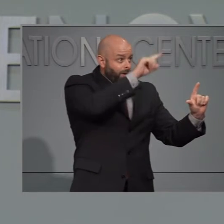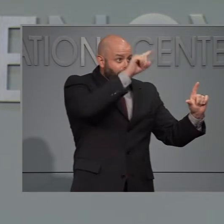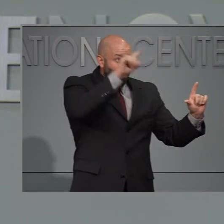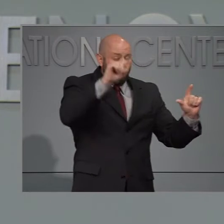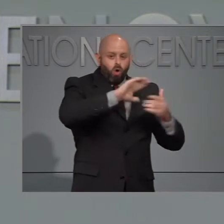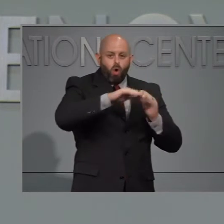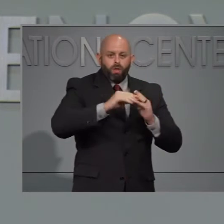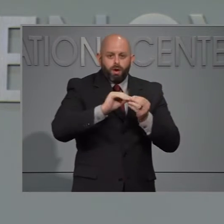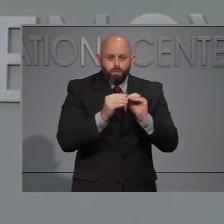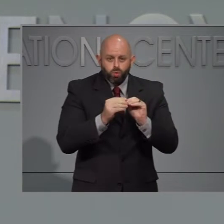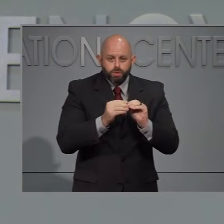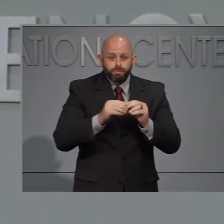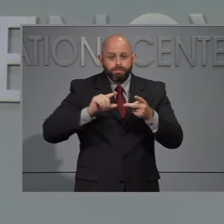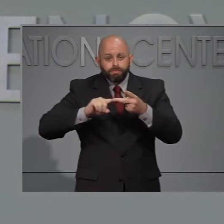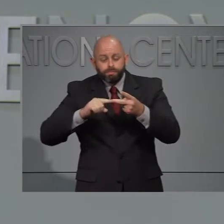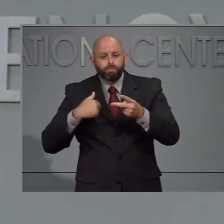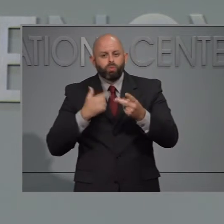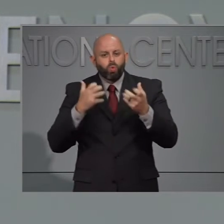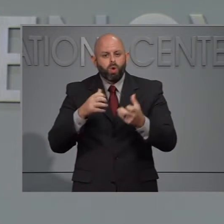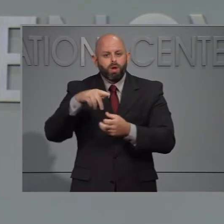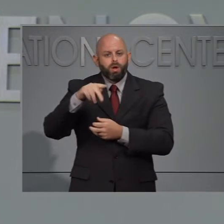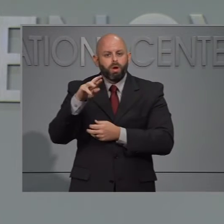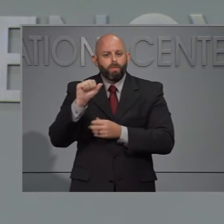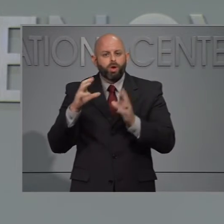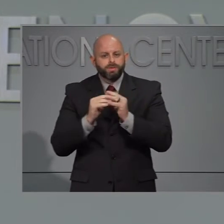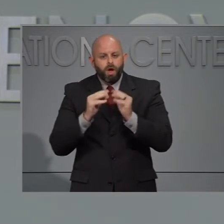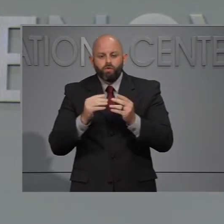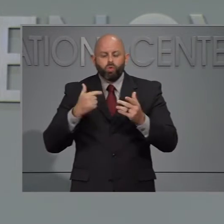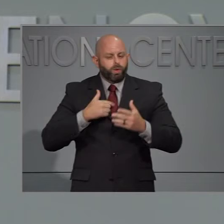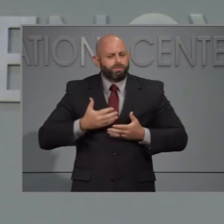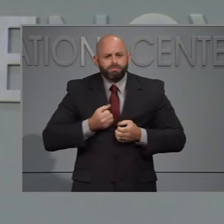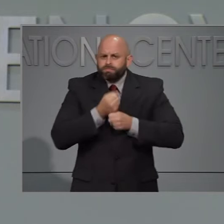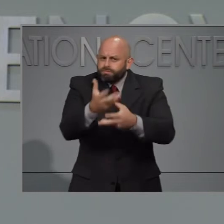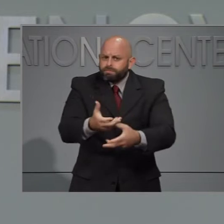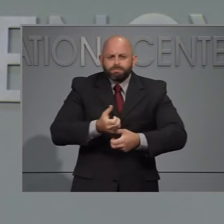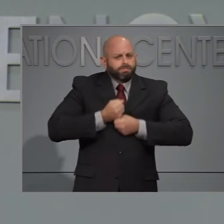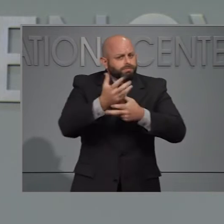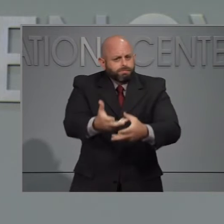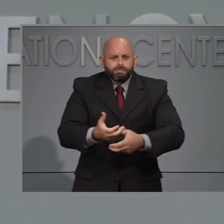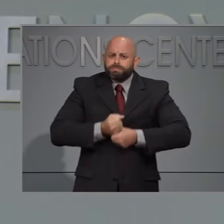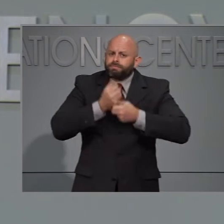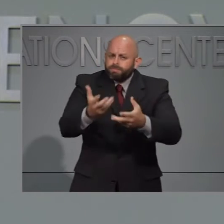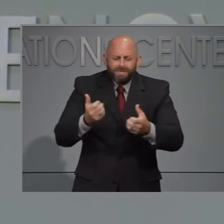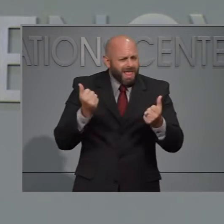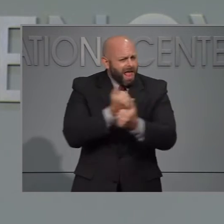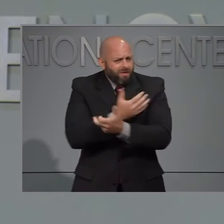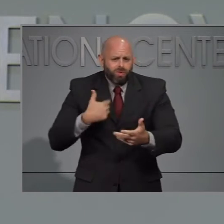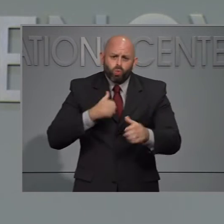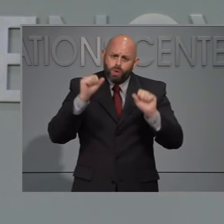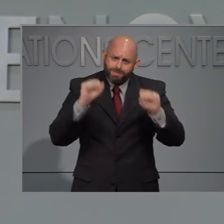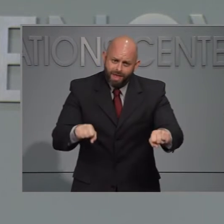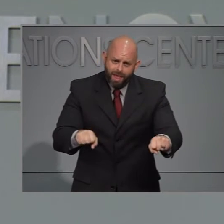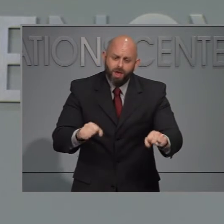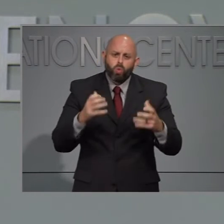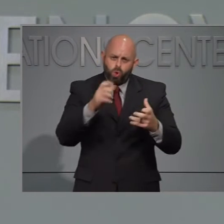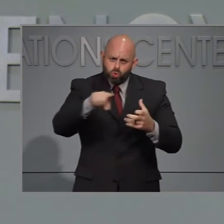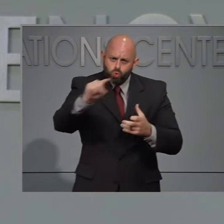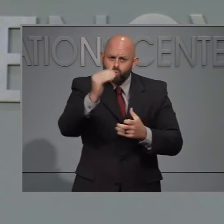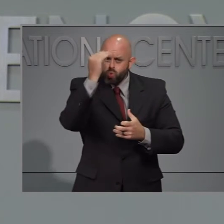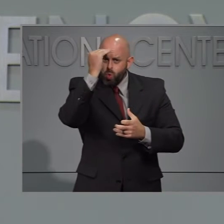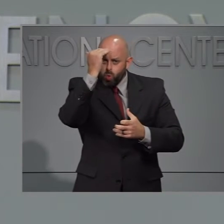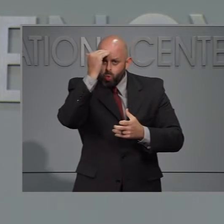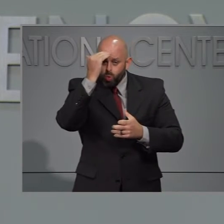disponibles. Pasamos mucho tiempo para dar mucha información, pero no solamente puede venir de nosotros, el gobernador tiene